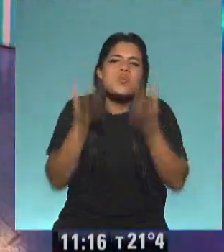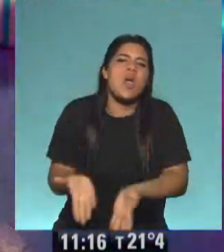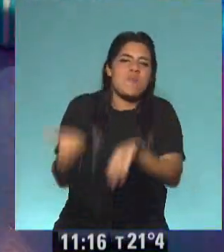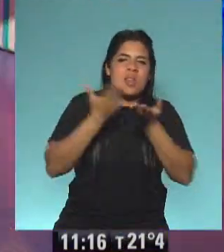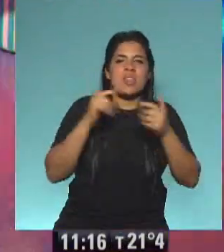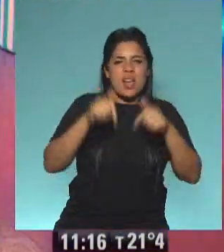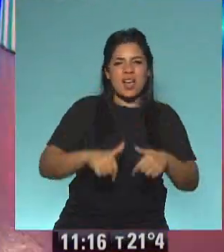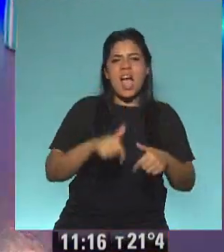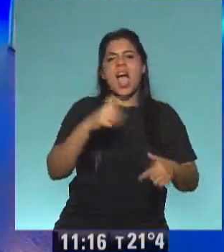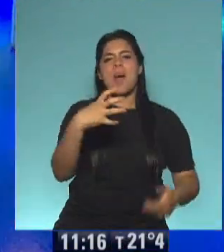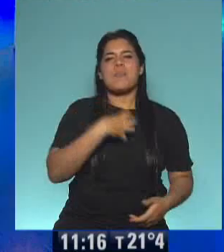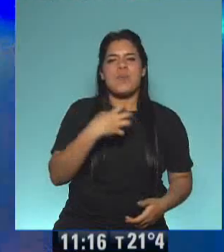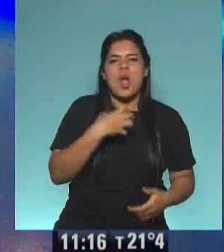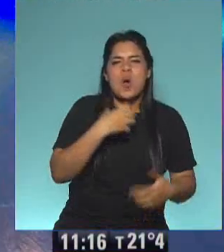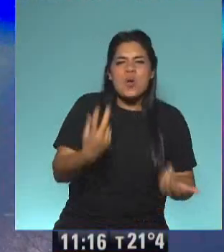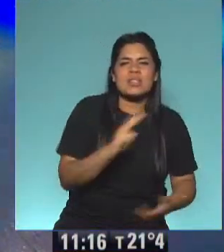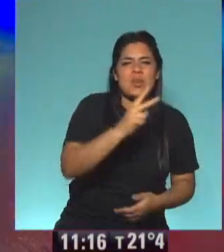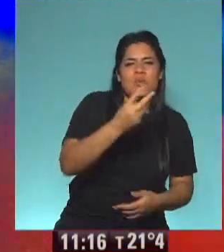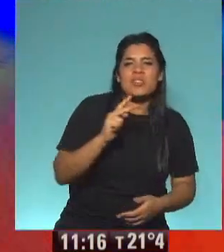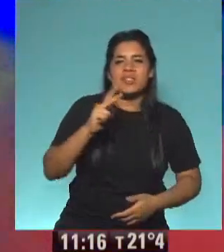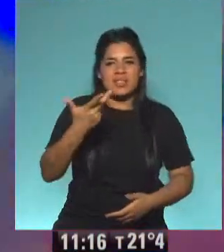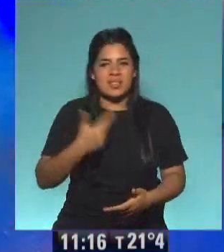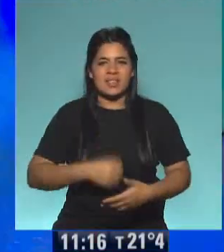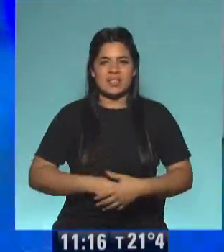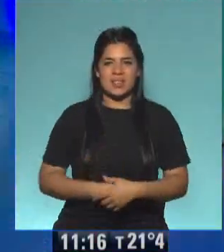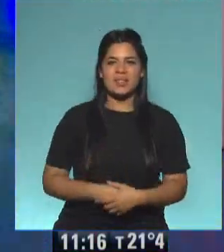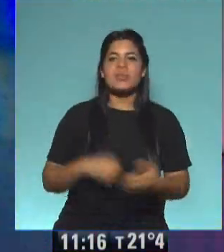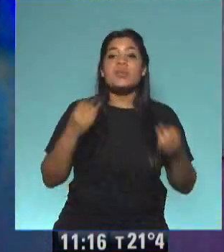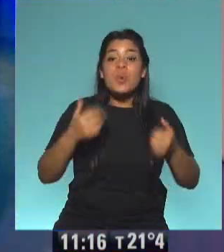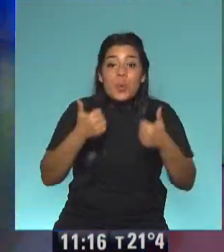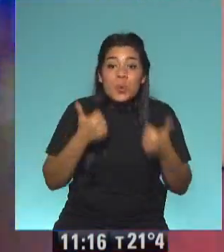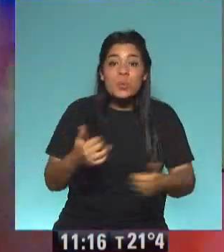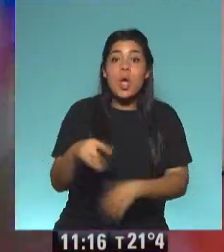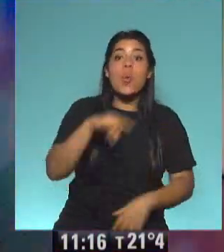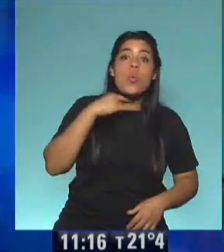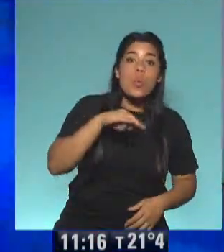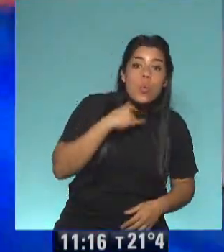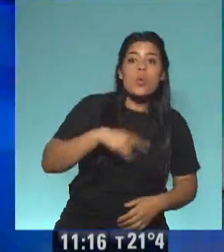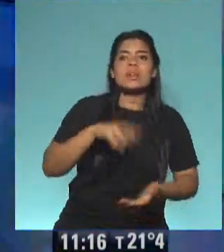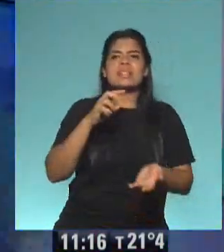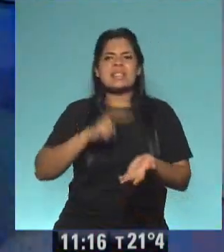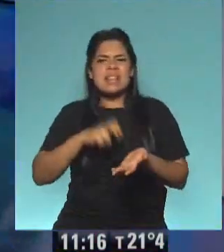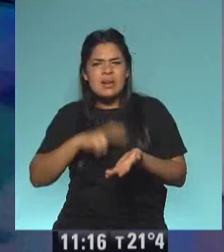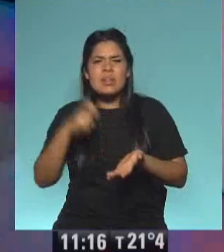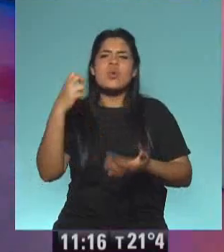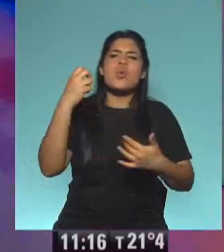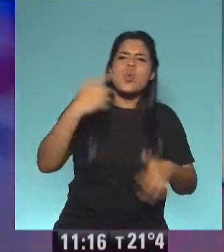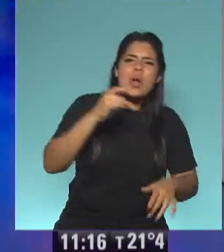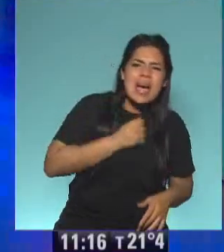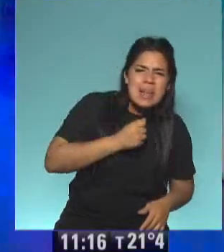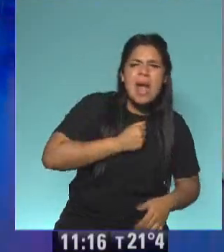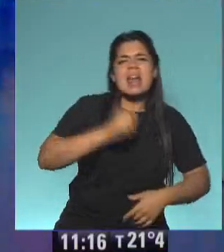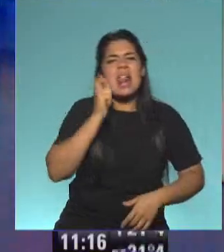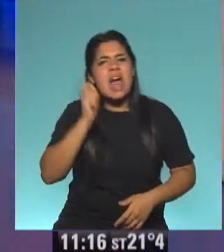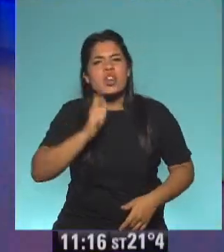programa de segundo y tercer grado! ¿Cómo está la gente de Corrientes, la gente de Salta, la gente de Formosa, la gente de Jujuy, de Santa Cruz, de Tierra del Fuego? ¿Cómo está la gente de Catamarca, de La Rioja, de